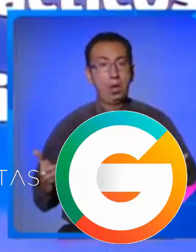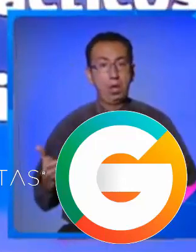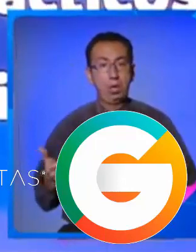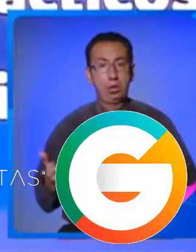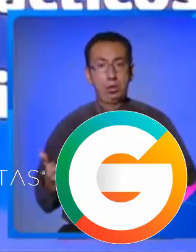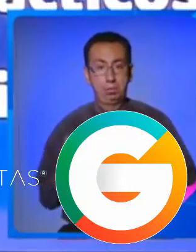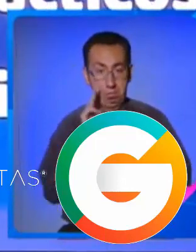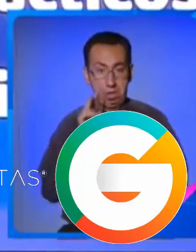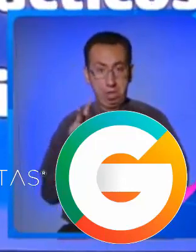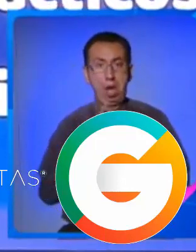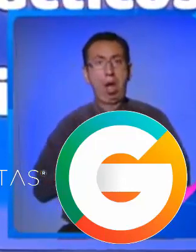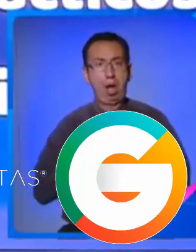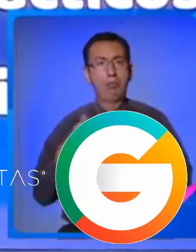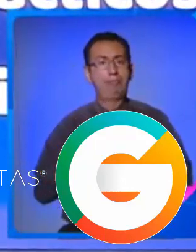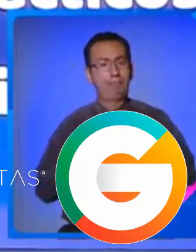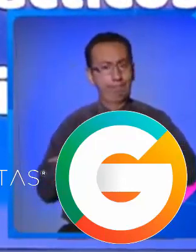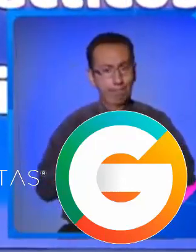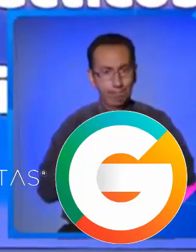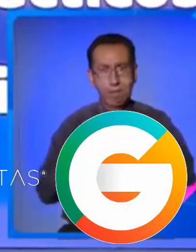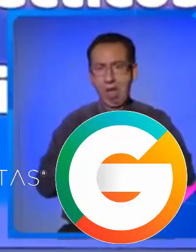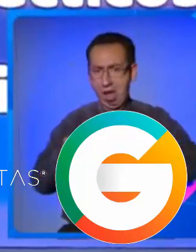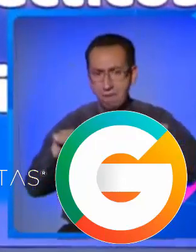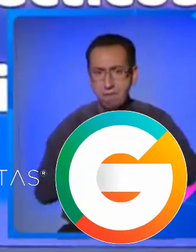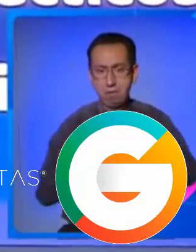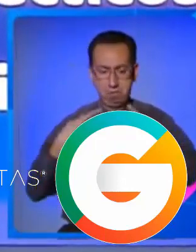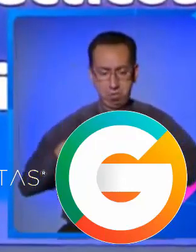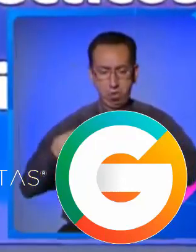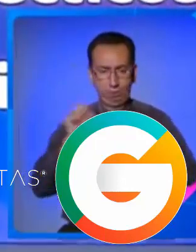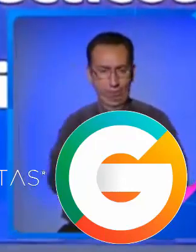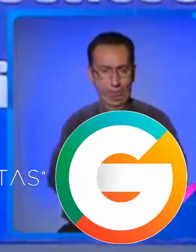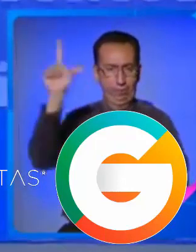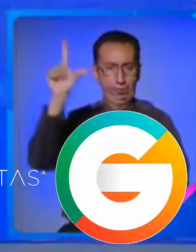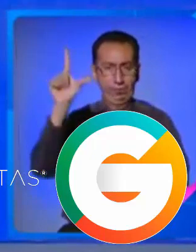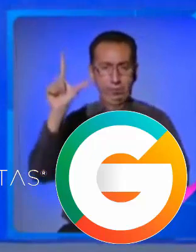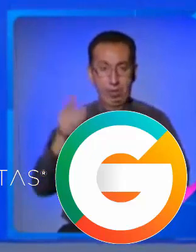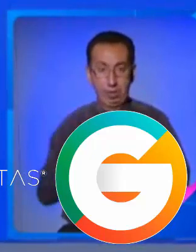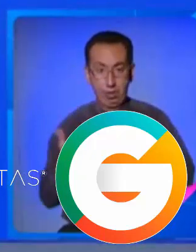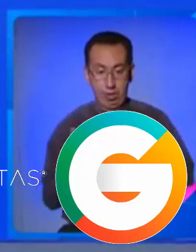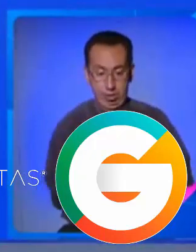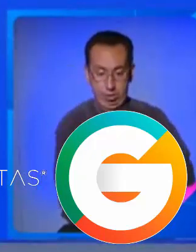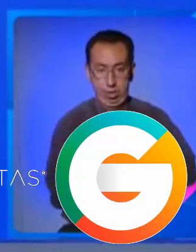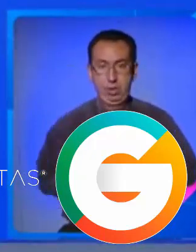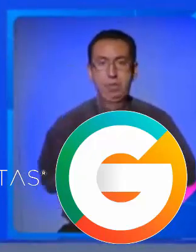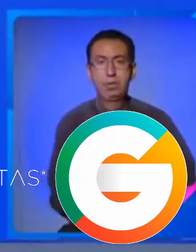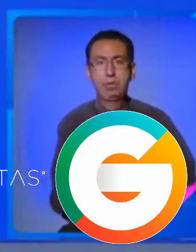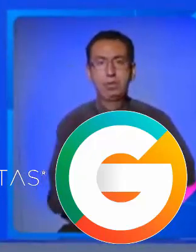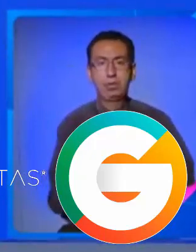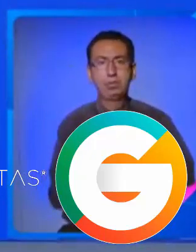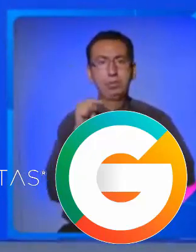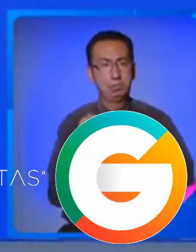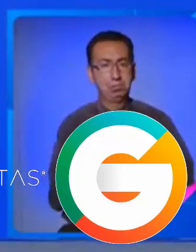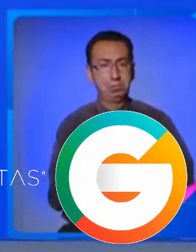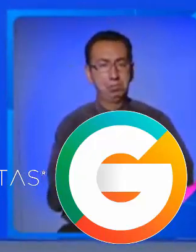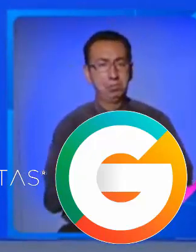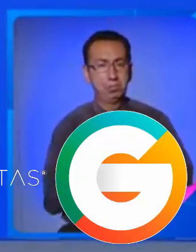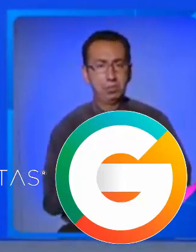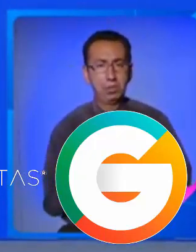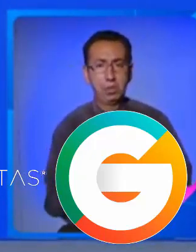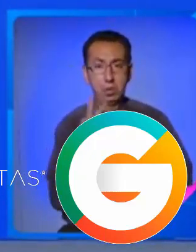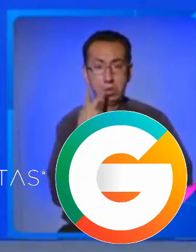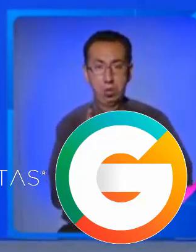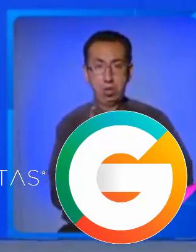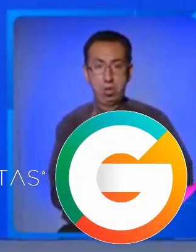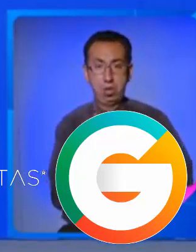resultados hay un gran trabajo de profesionalización. Quiero decirles que en Guanajuato hemos consolidado una de las